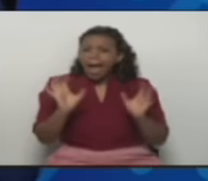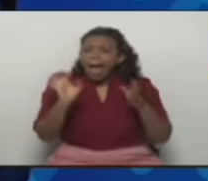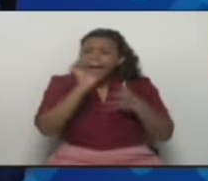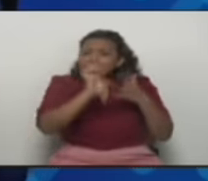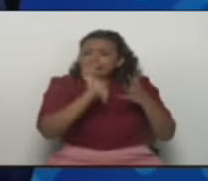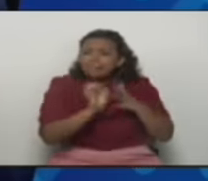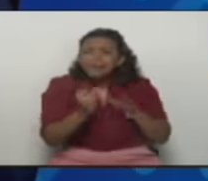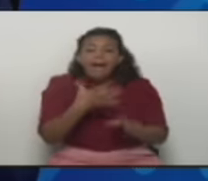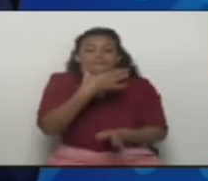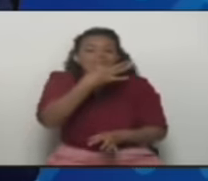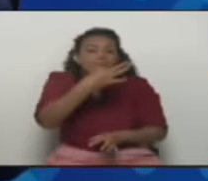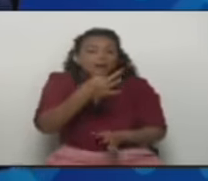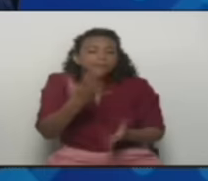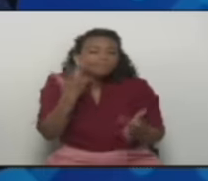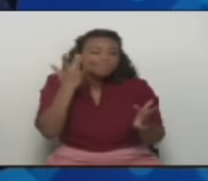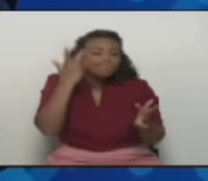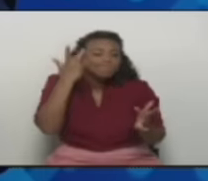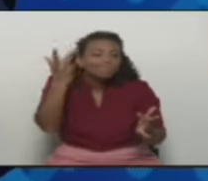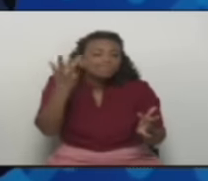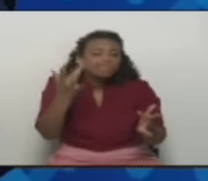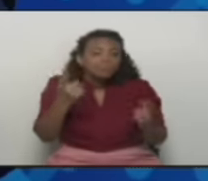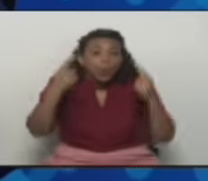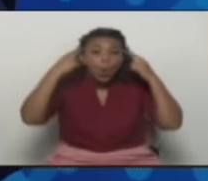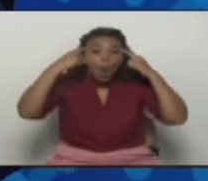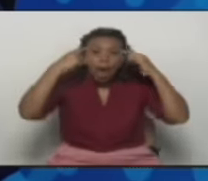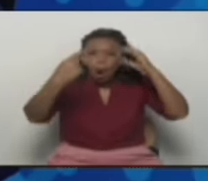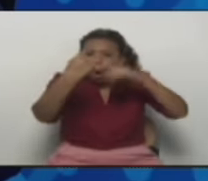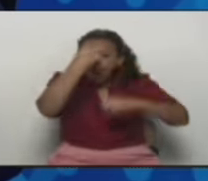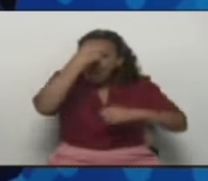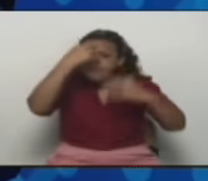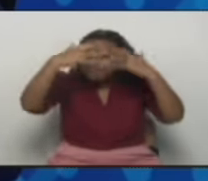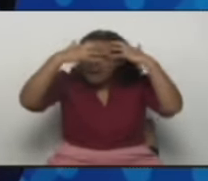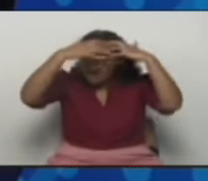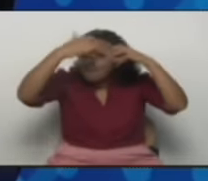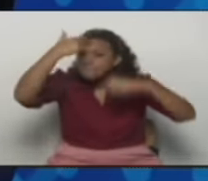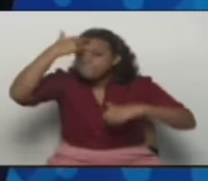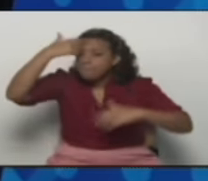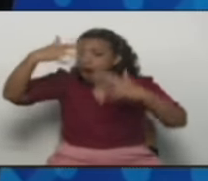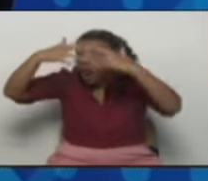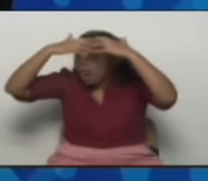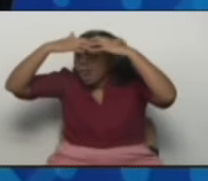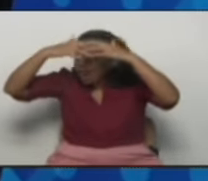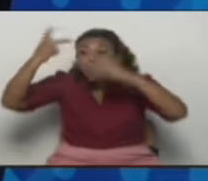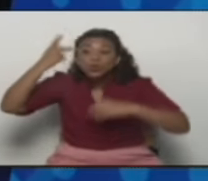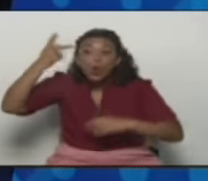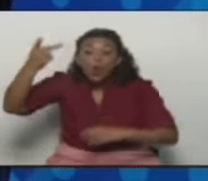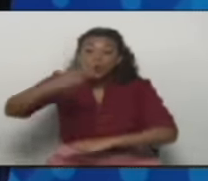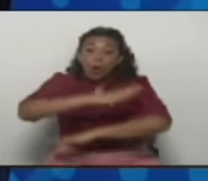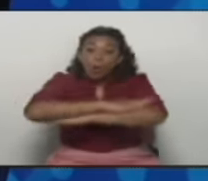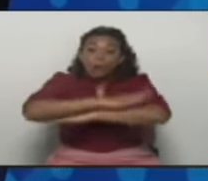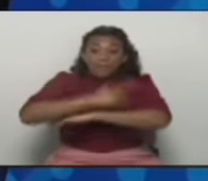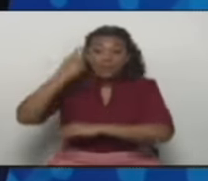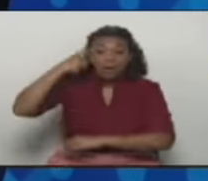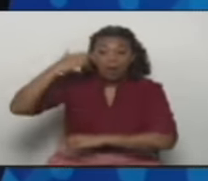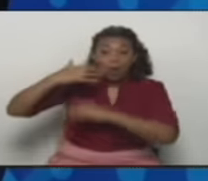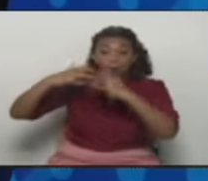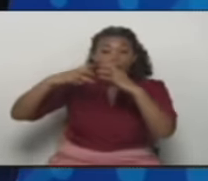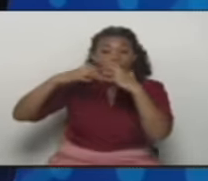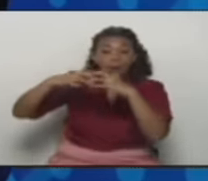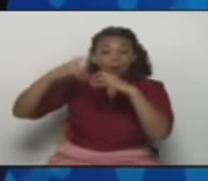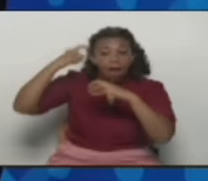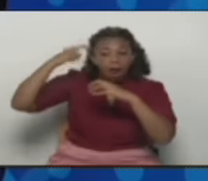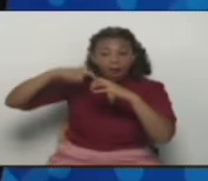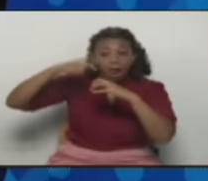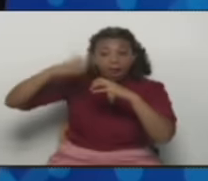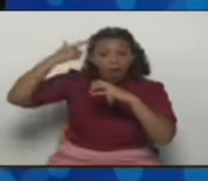dura, contra la psiquis de Venezuela. Así es. Contra la psicología social colectiva. Y